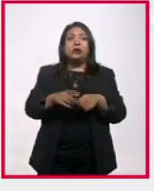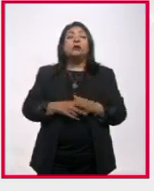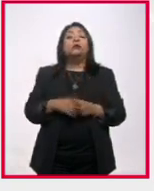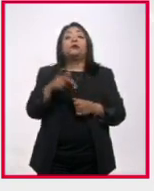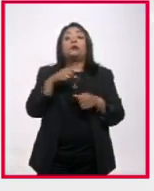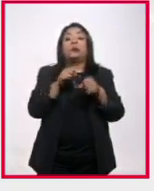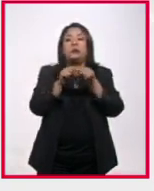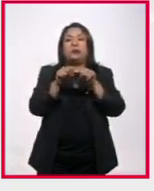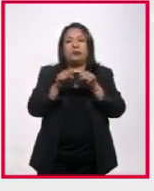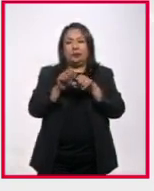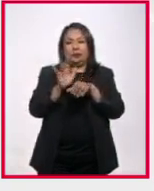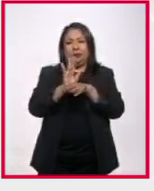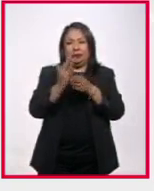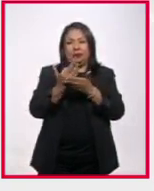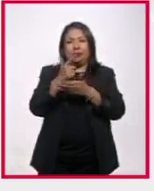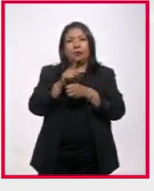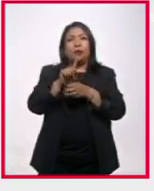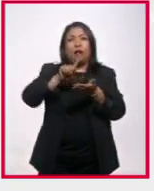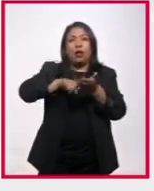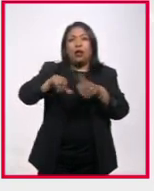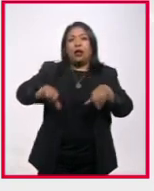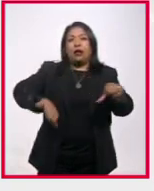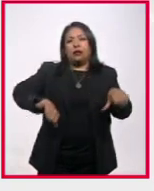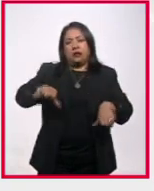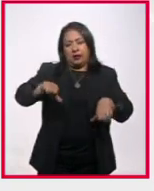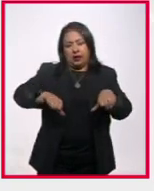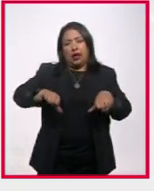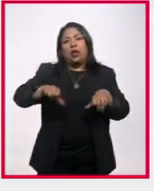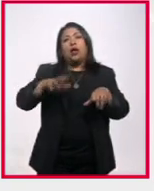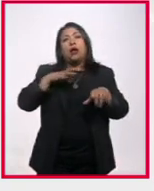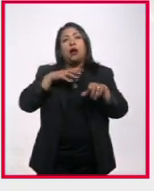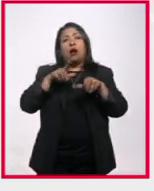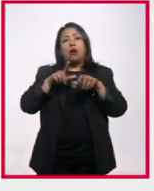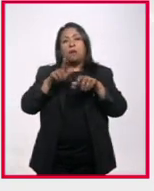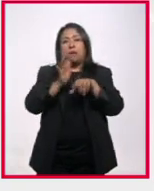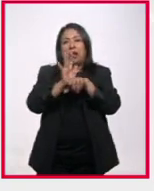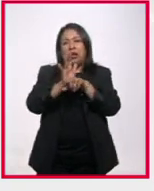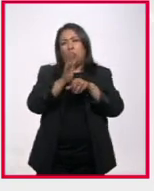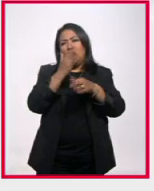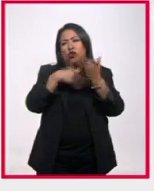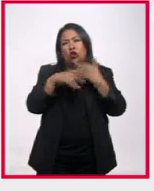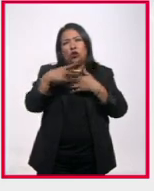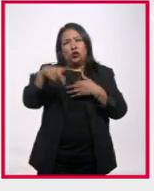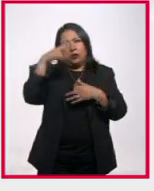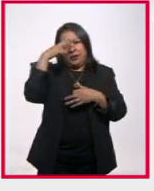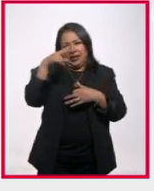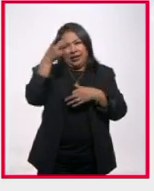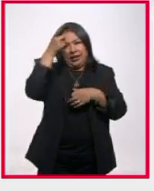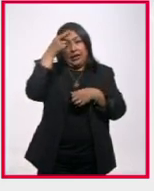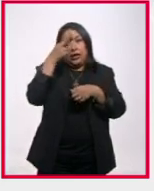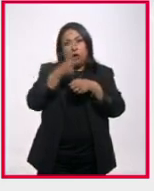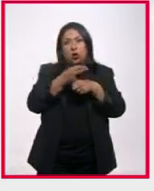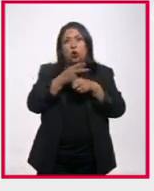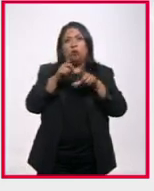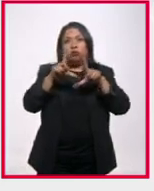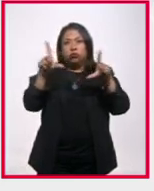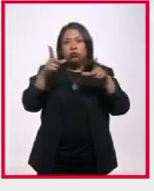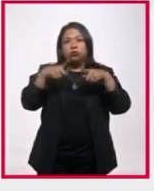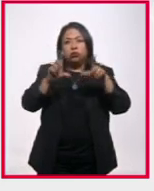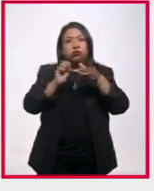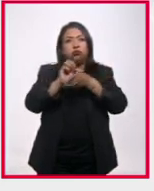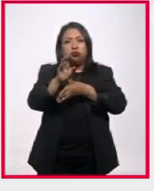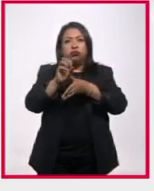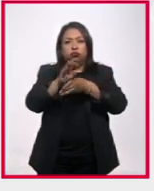Las salas de la Cineteca acompañan las actividades de la galería con la proyección de todas las películas mexicanas del director. Las